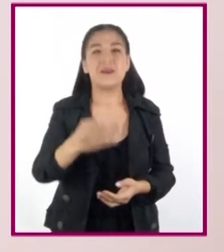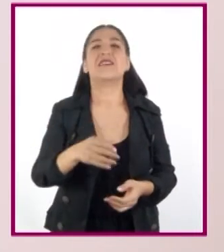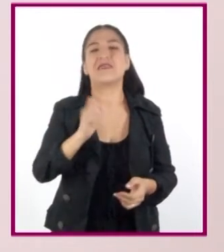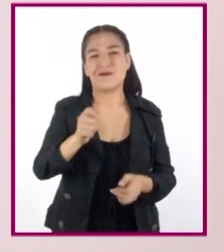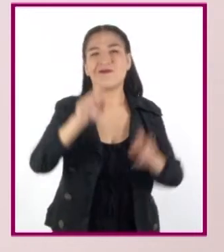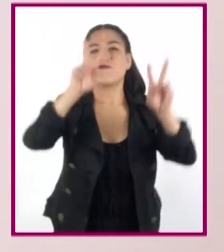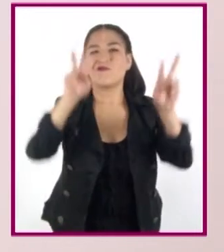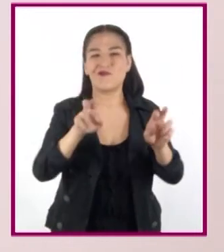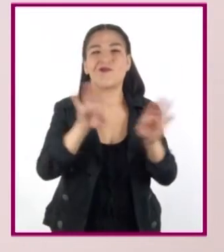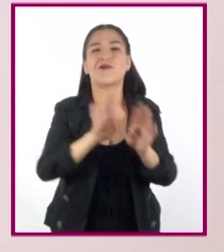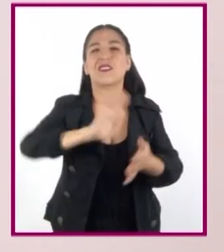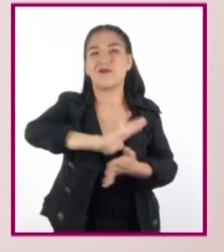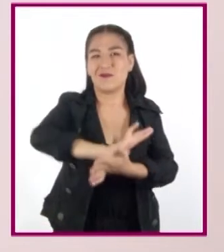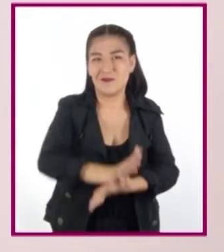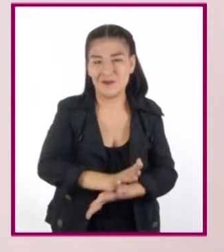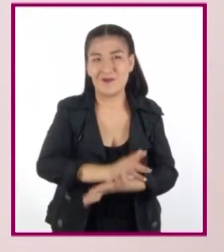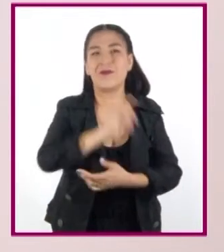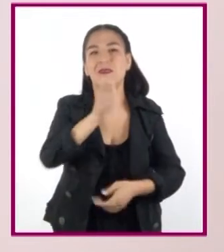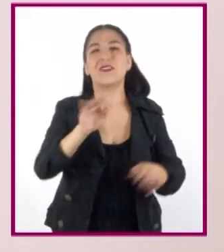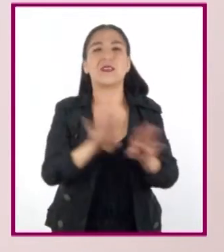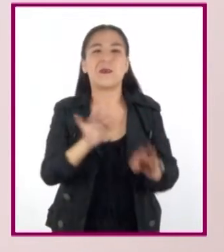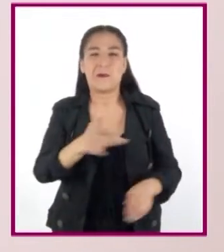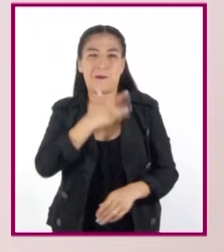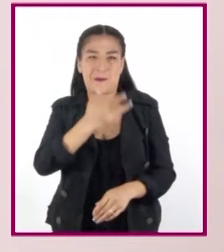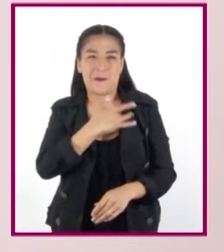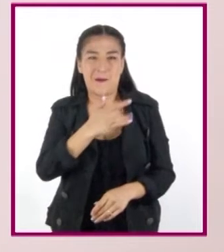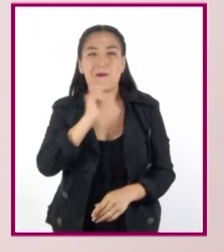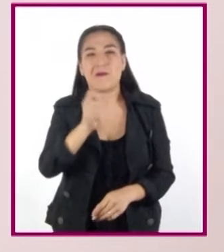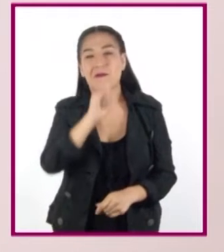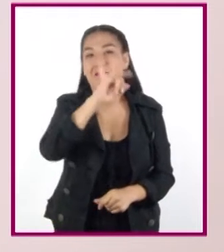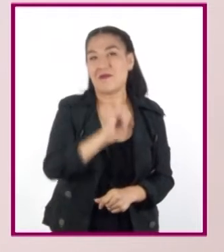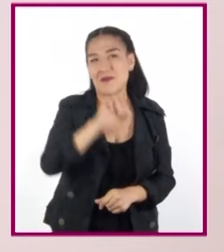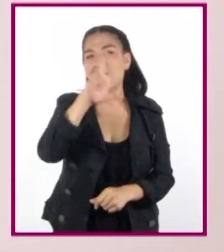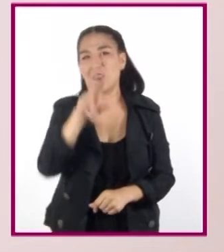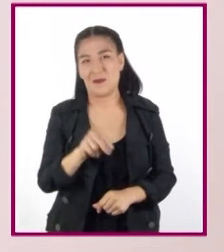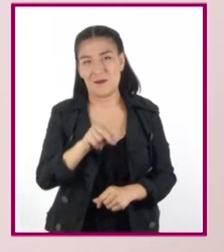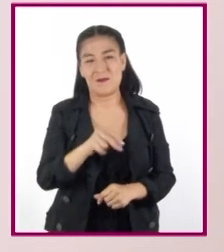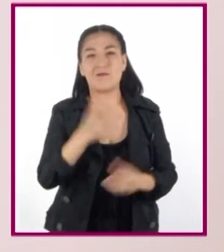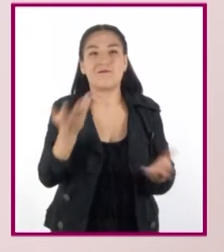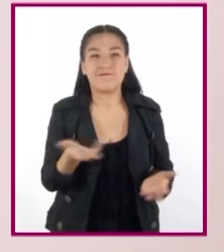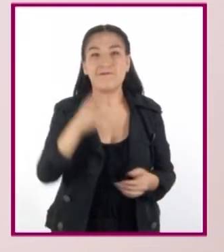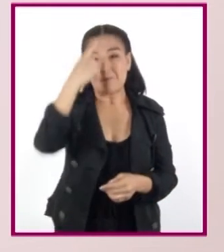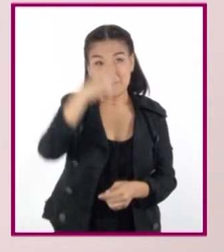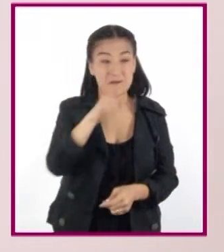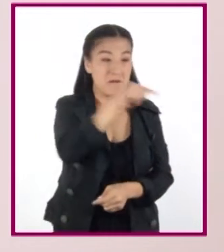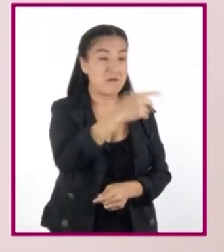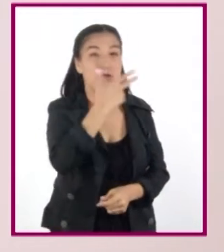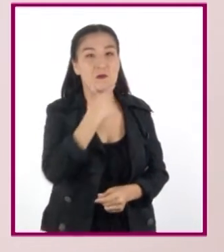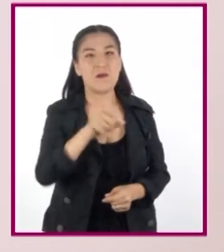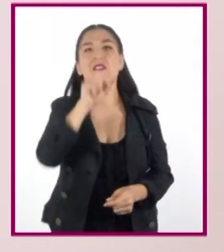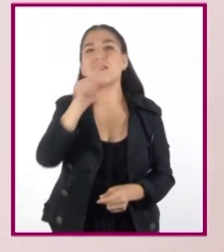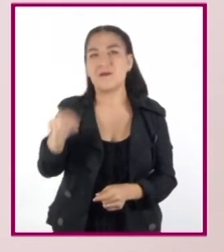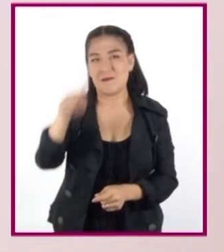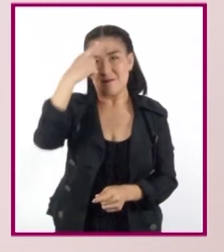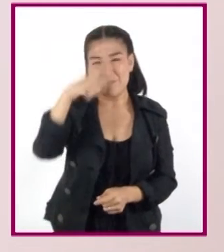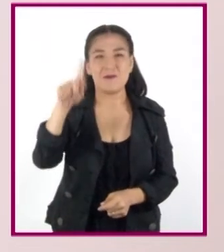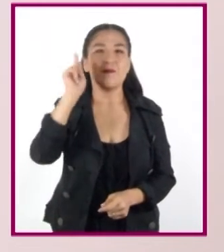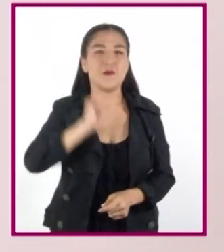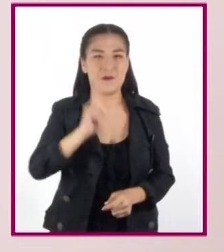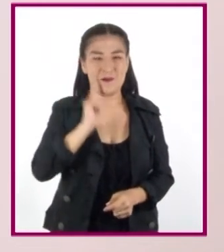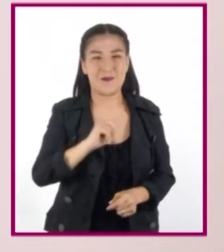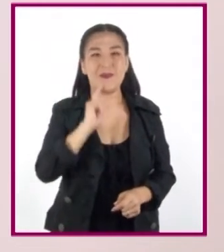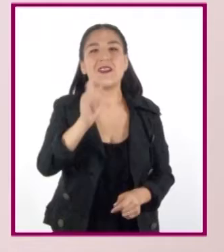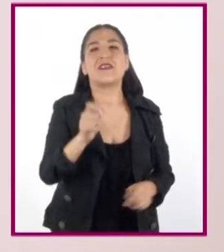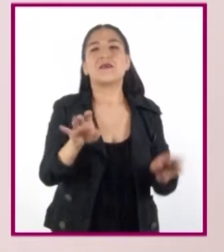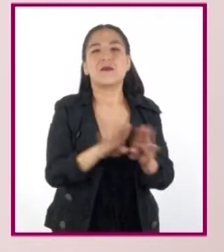tema de discriminación hacia lo que debemos sentir o no, tanto para hombres como para mujeres,